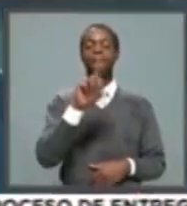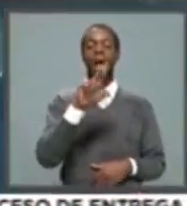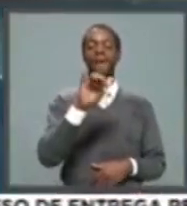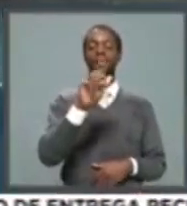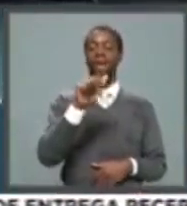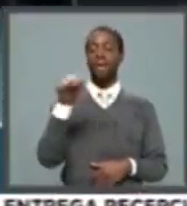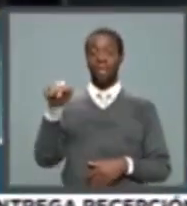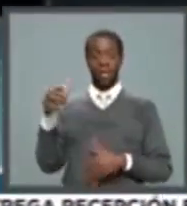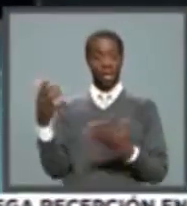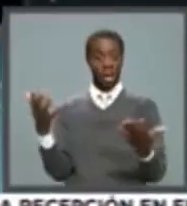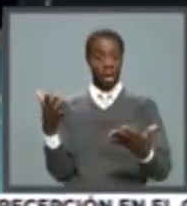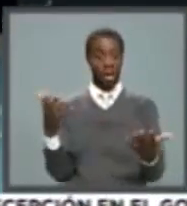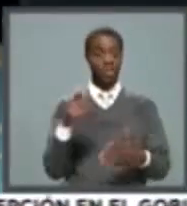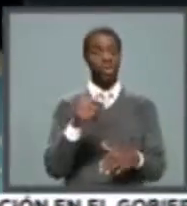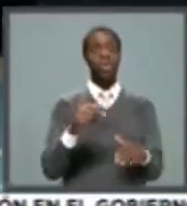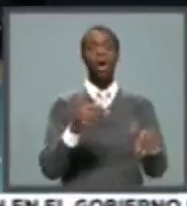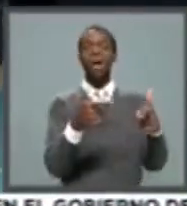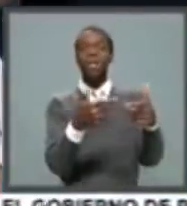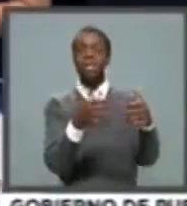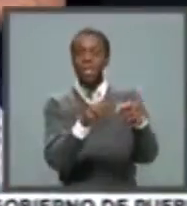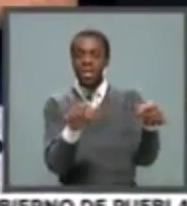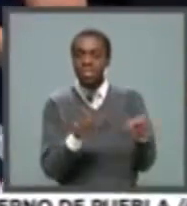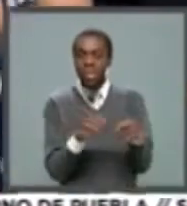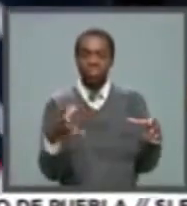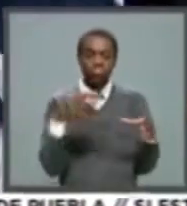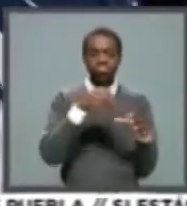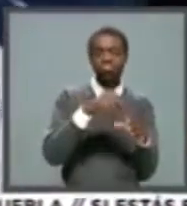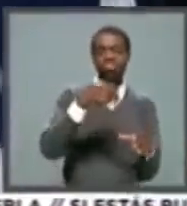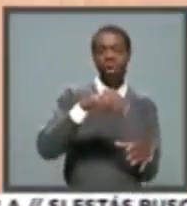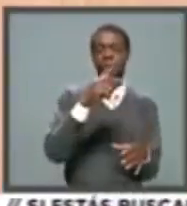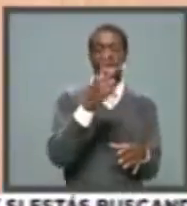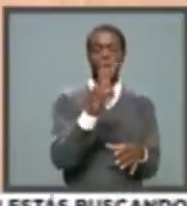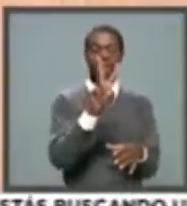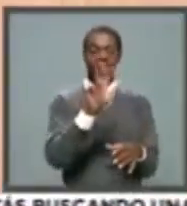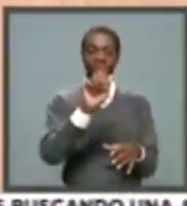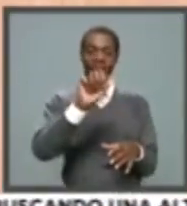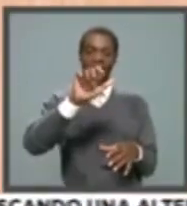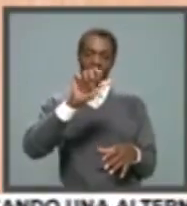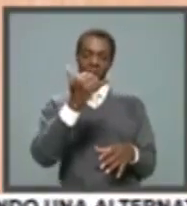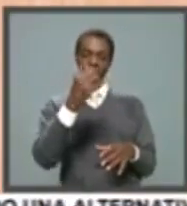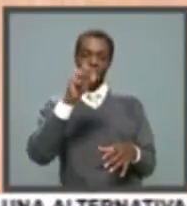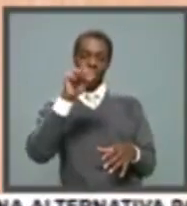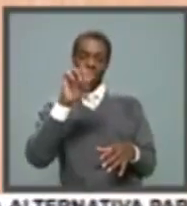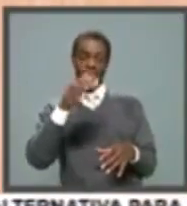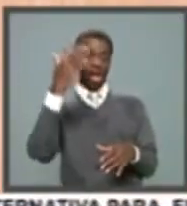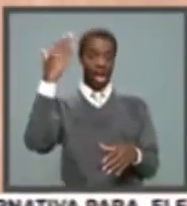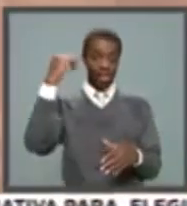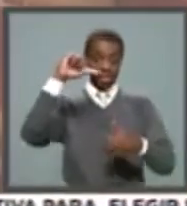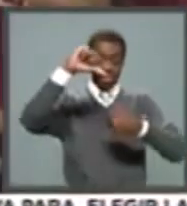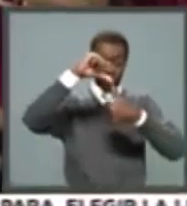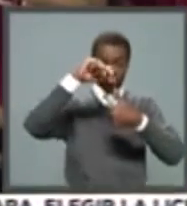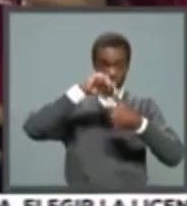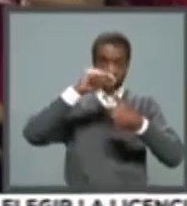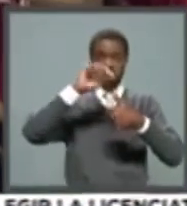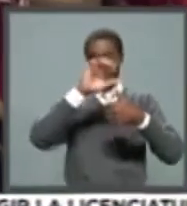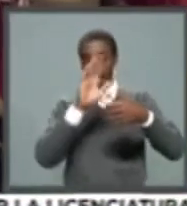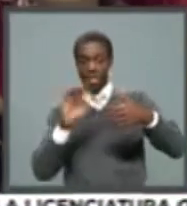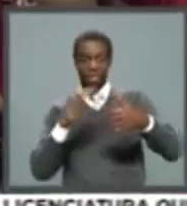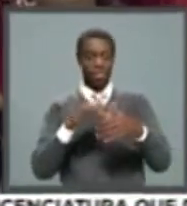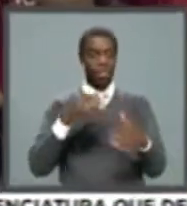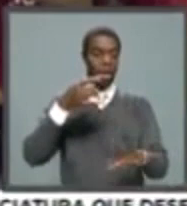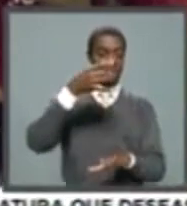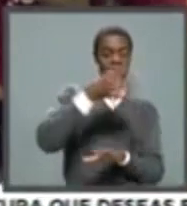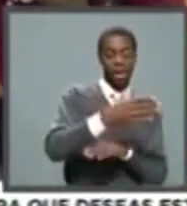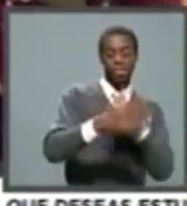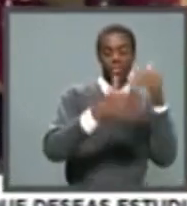que ha formado parte de un equipo muy peculiar llamado Bayonetas. Con él, ganó un torneo centroamericano y del Caribe,